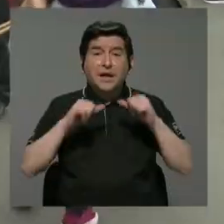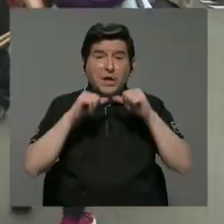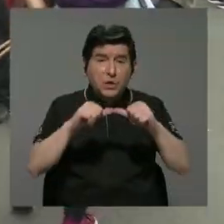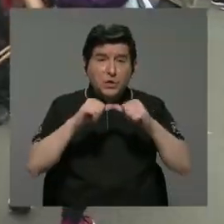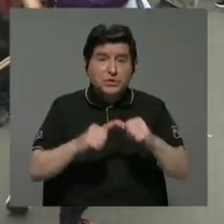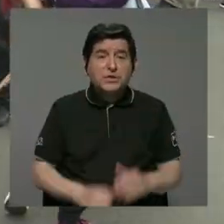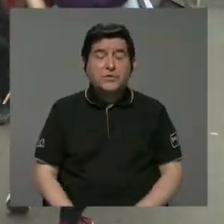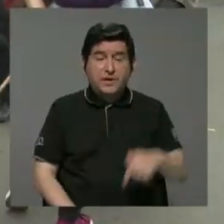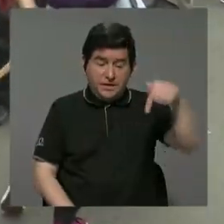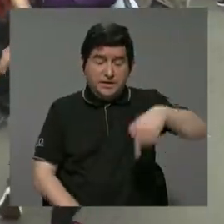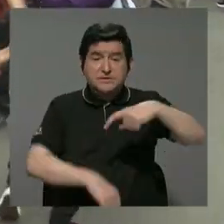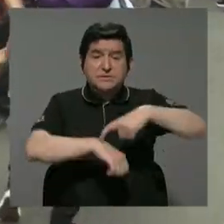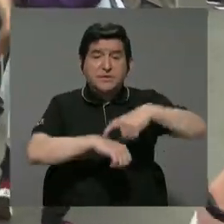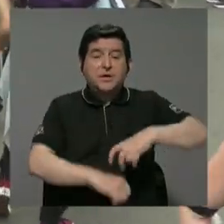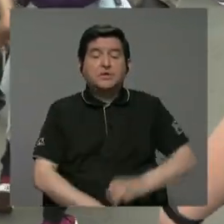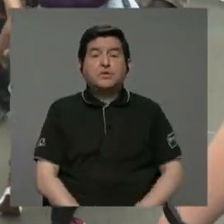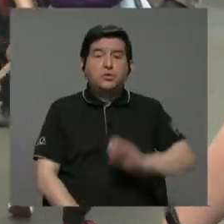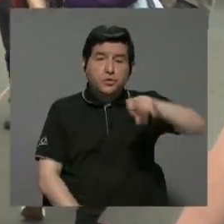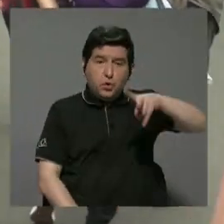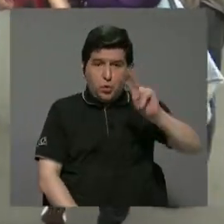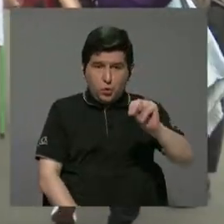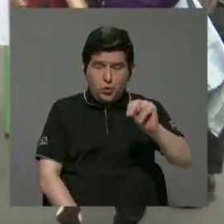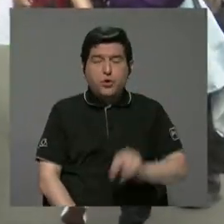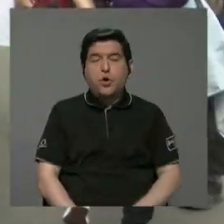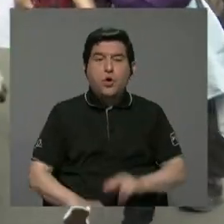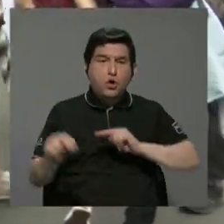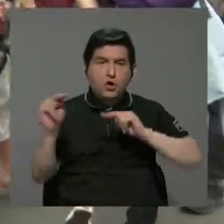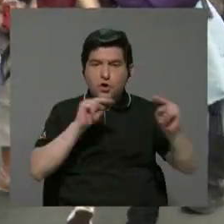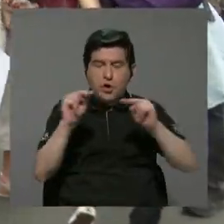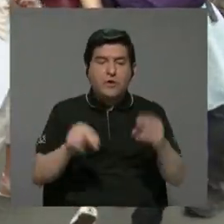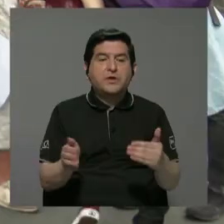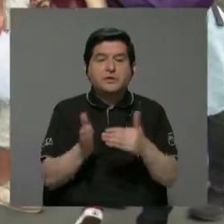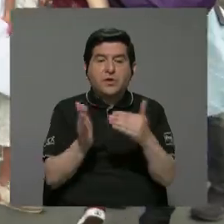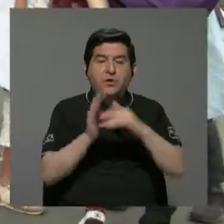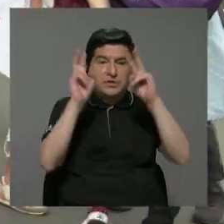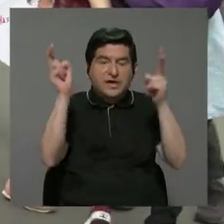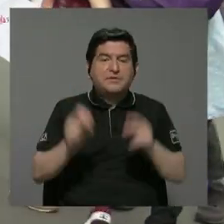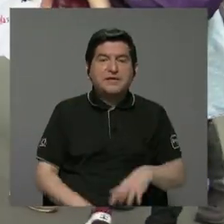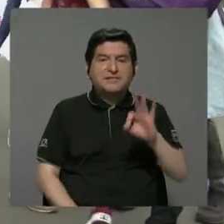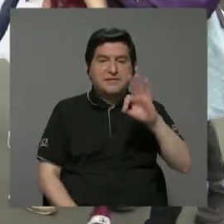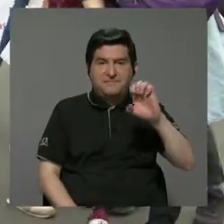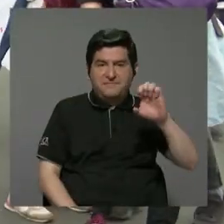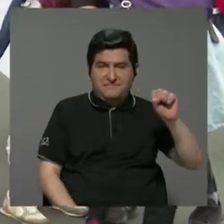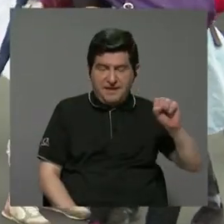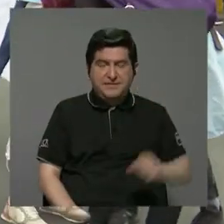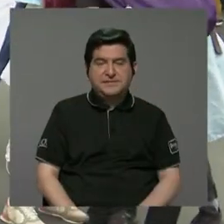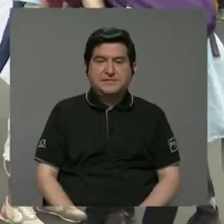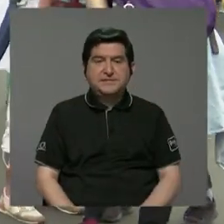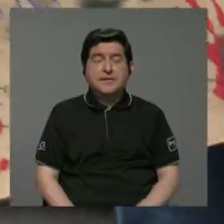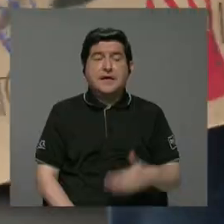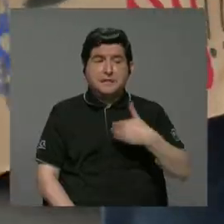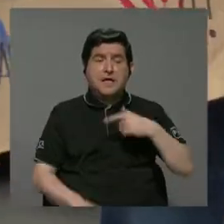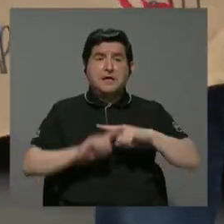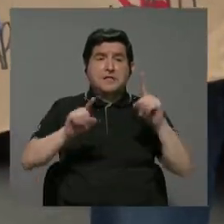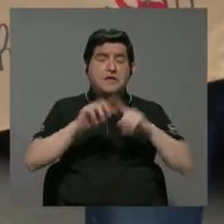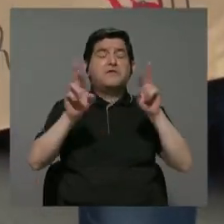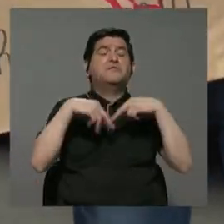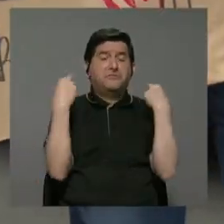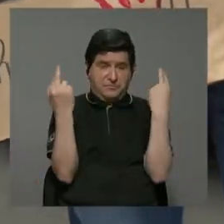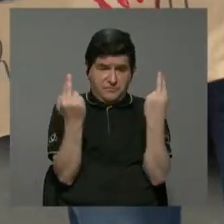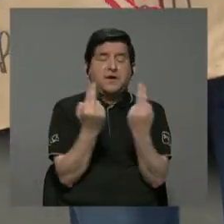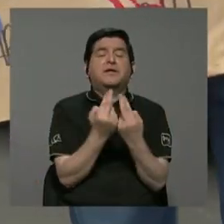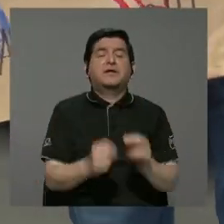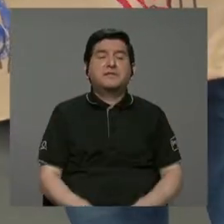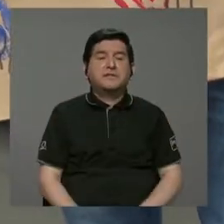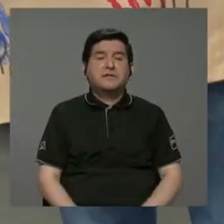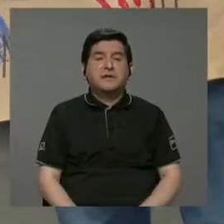el mes de junio, la negociación, al menos volviendo ya al tema del FES, todavía le quedan varias sesiones, es decir, todavía